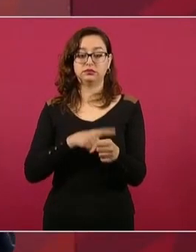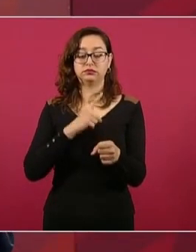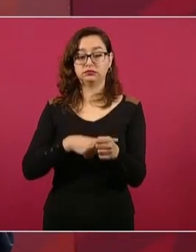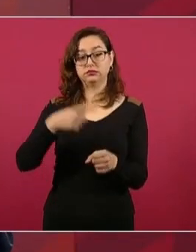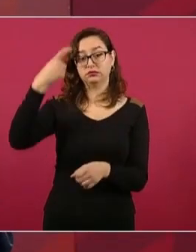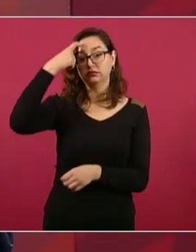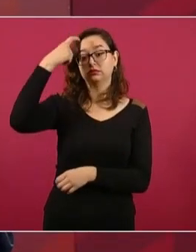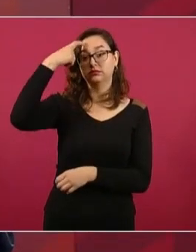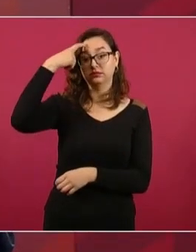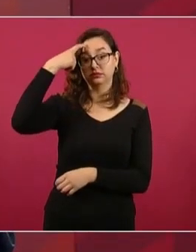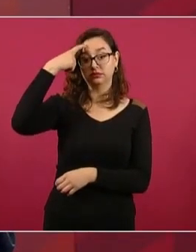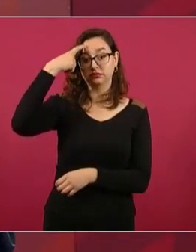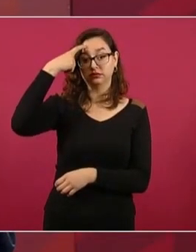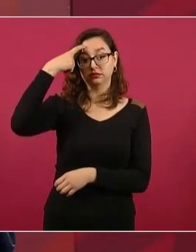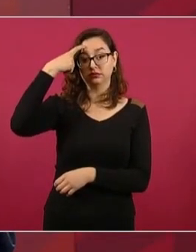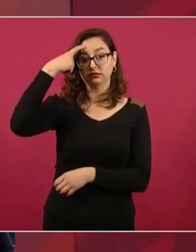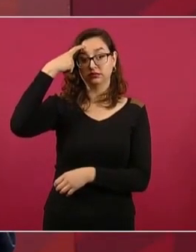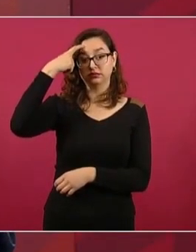mentales,